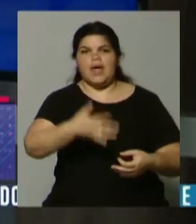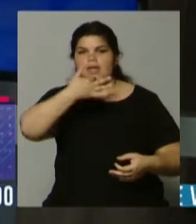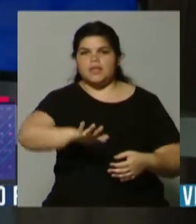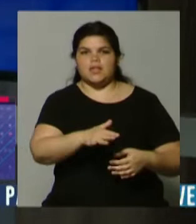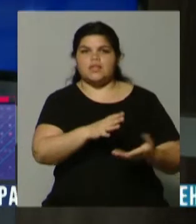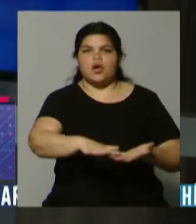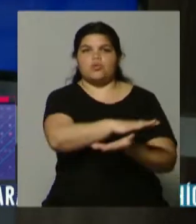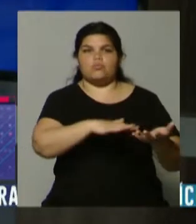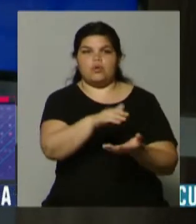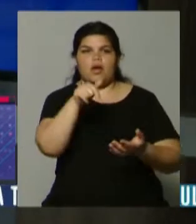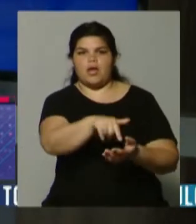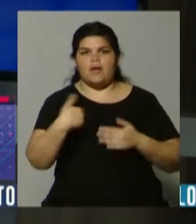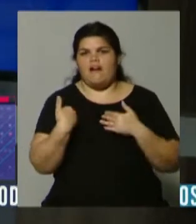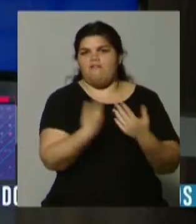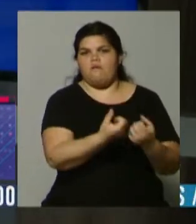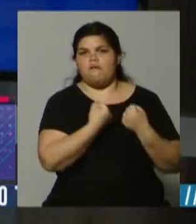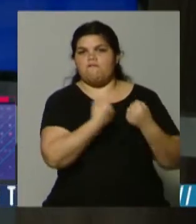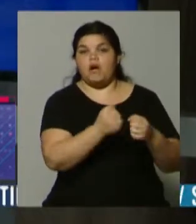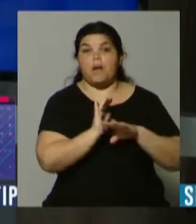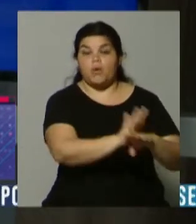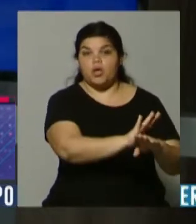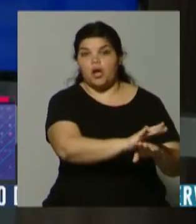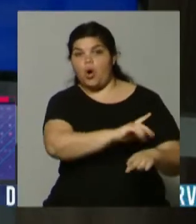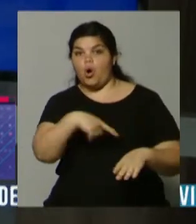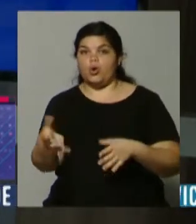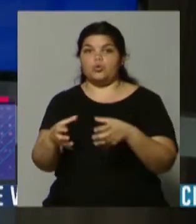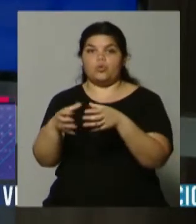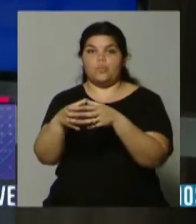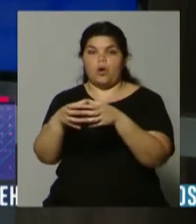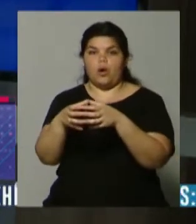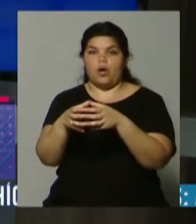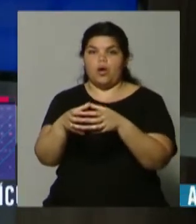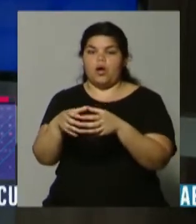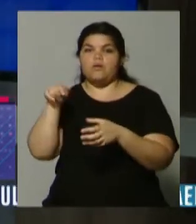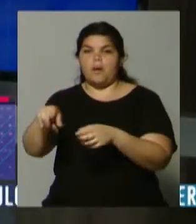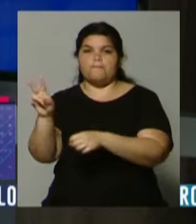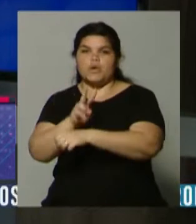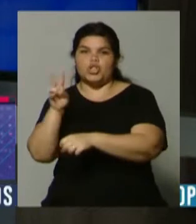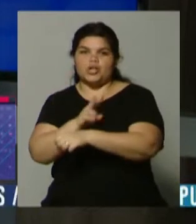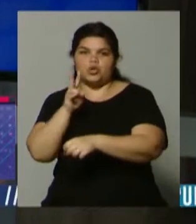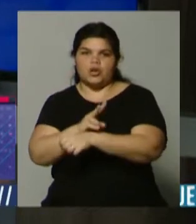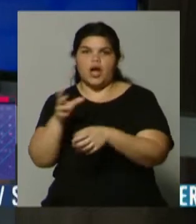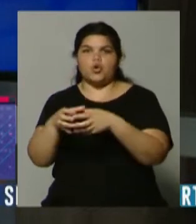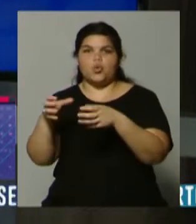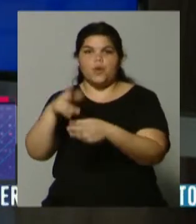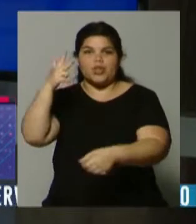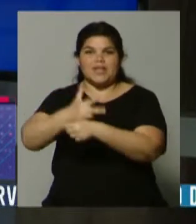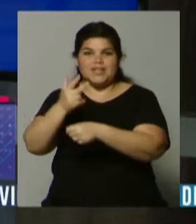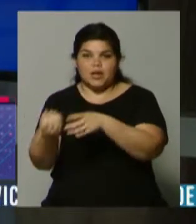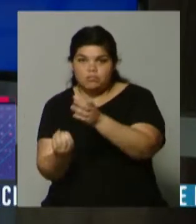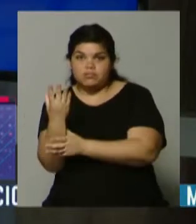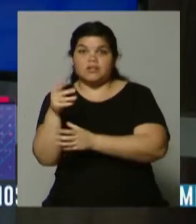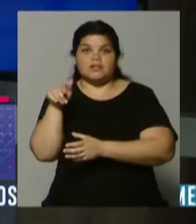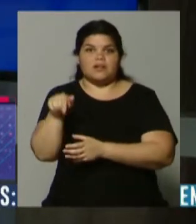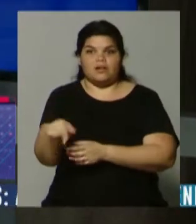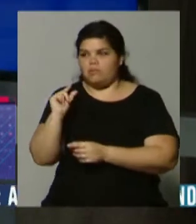que apoyaban ese partido. Estos partidos, Protectora al menos, el FIT un poco más, pero esos partidos, esas terceras fuerzas que están surgiendo ahora no tienen esas